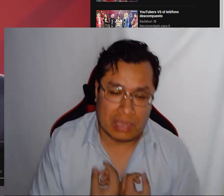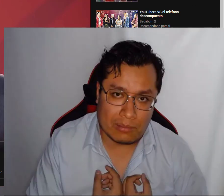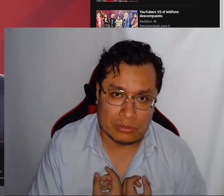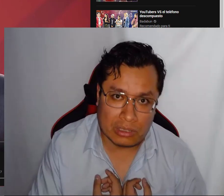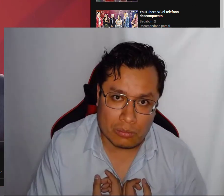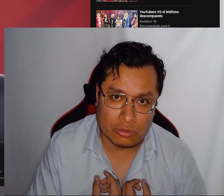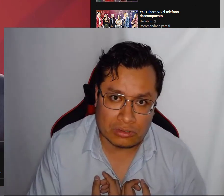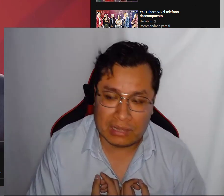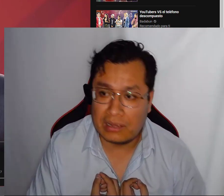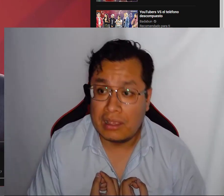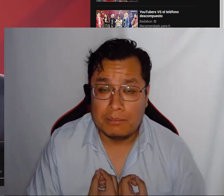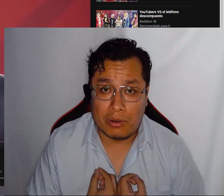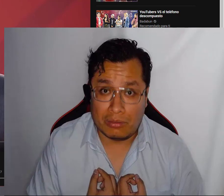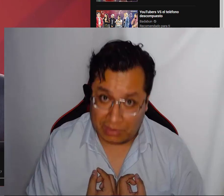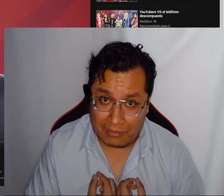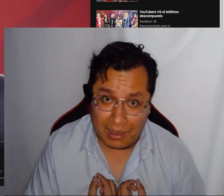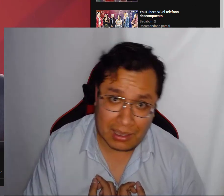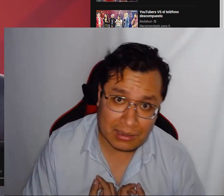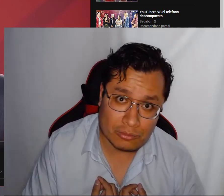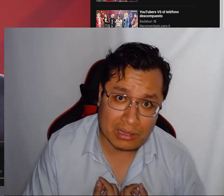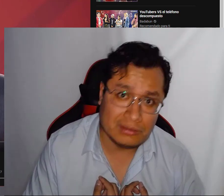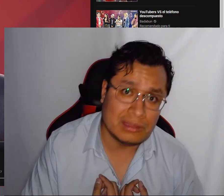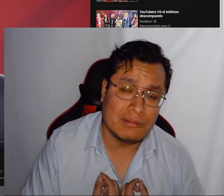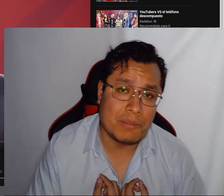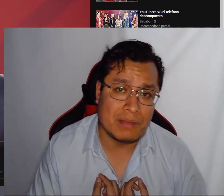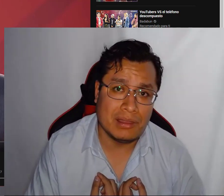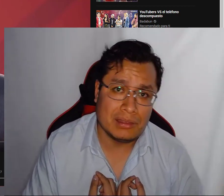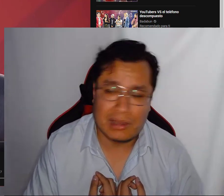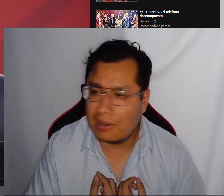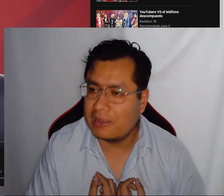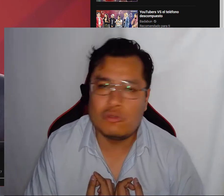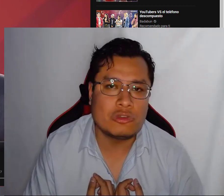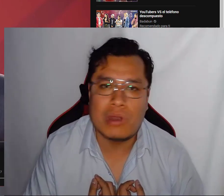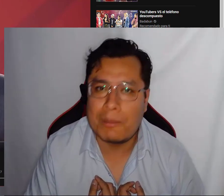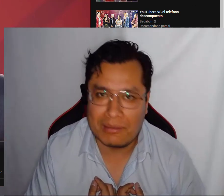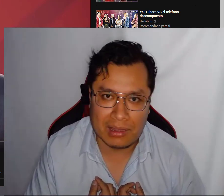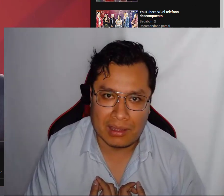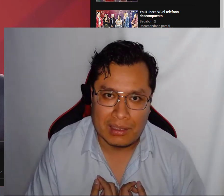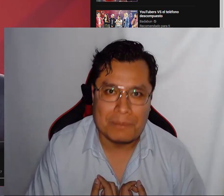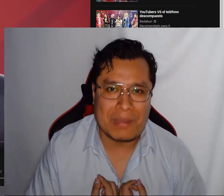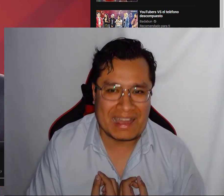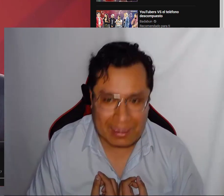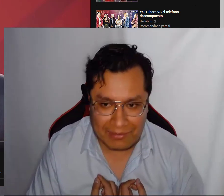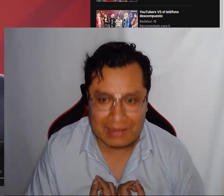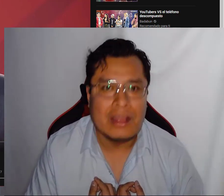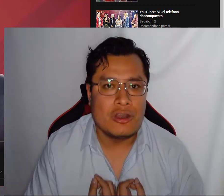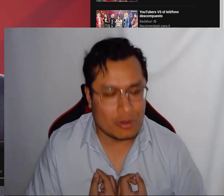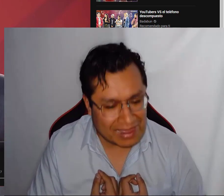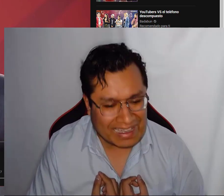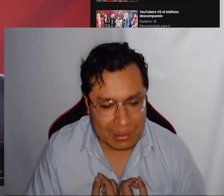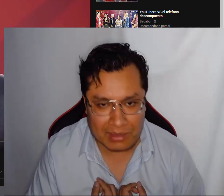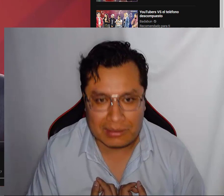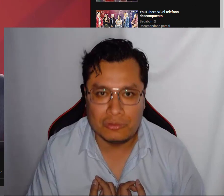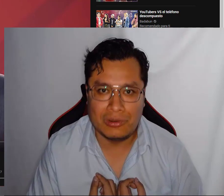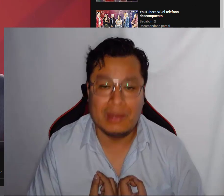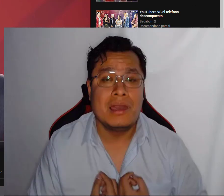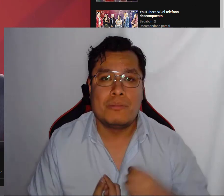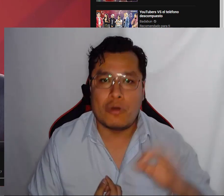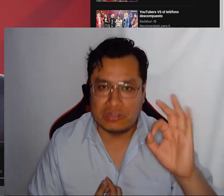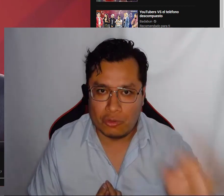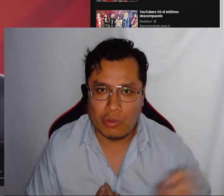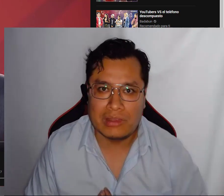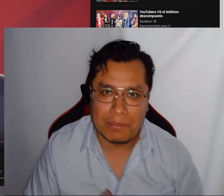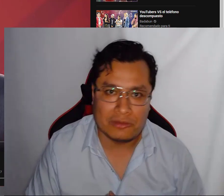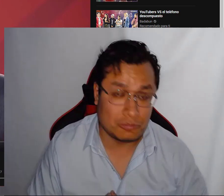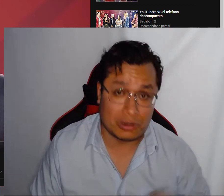nos quejamos de cómo nos tratan pero trabajan en una iniciativa privada trabajan en una escuela privada para que vean lo que realmente sufrir